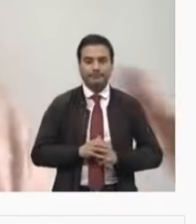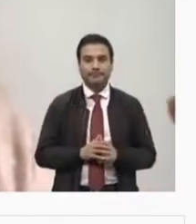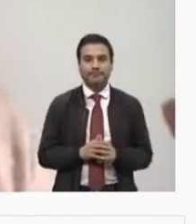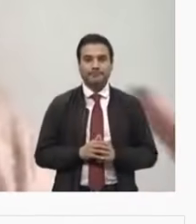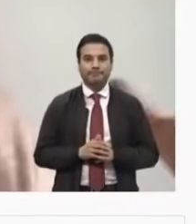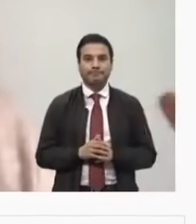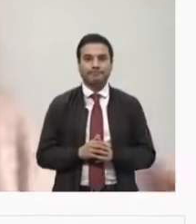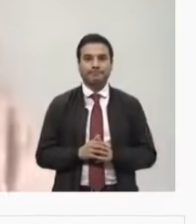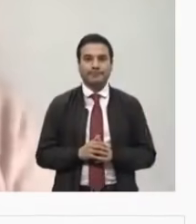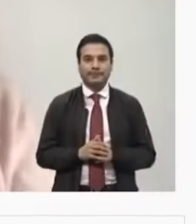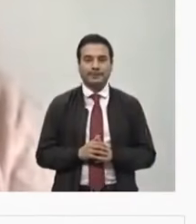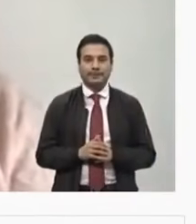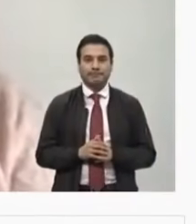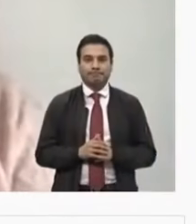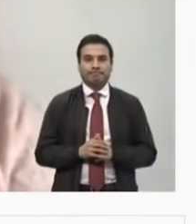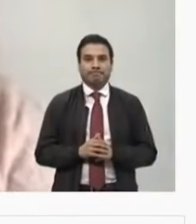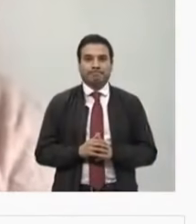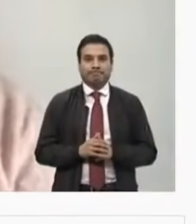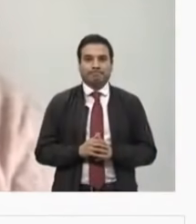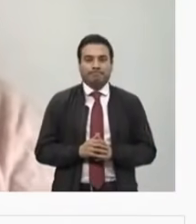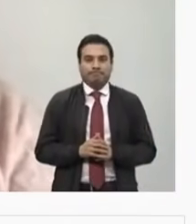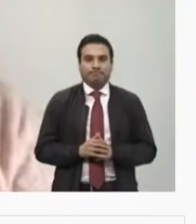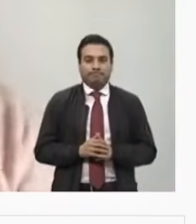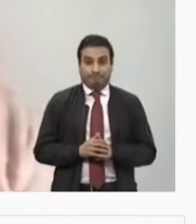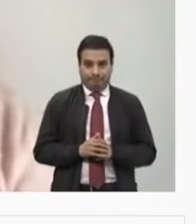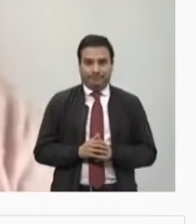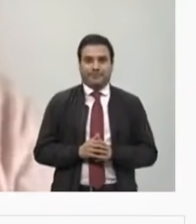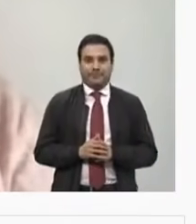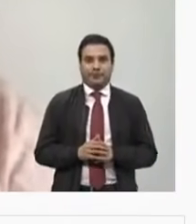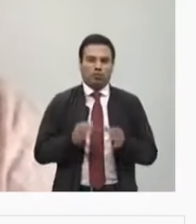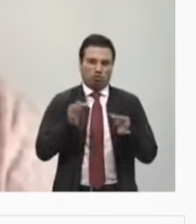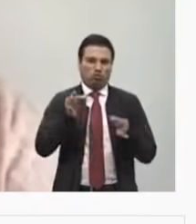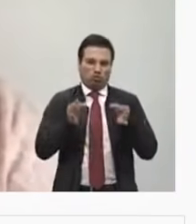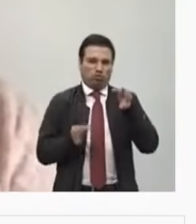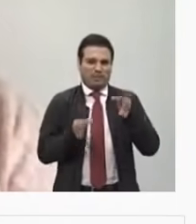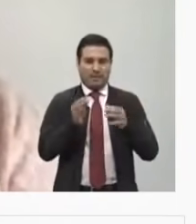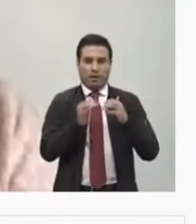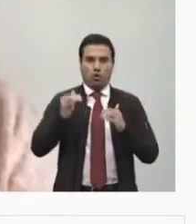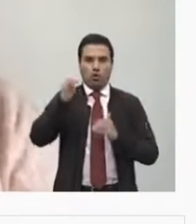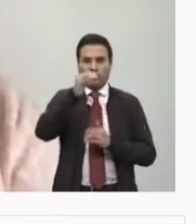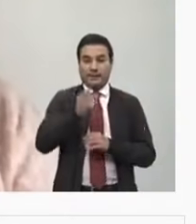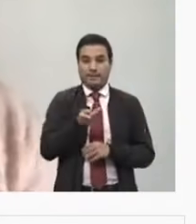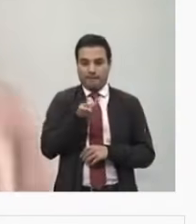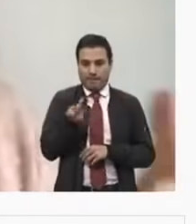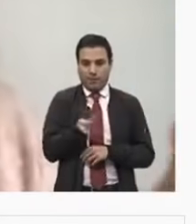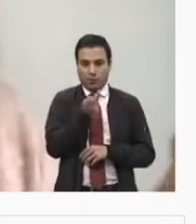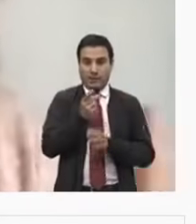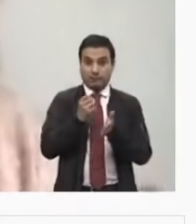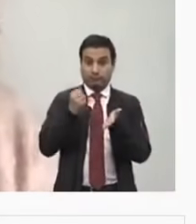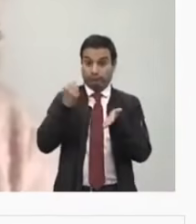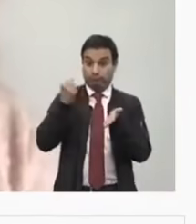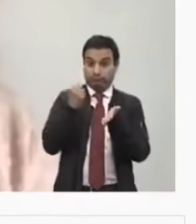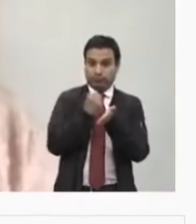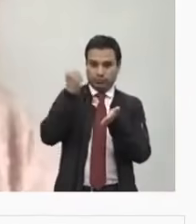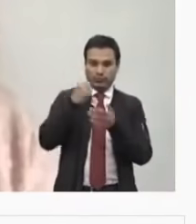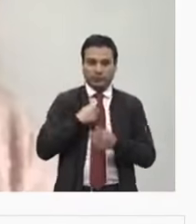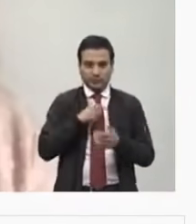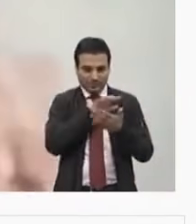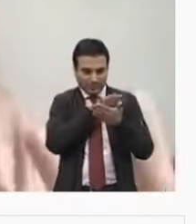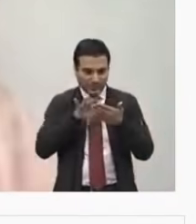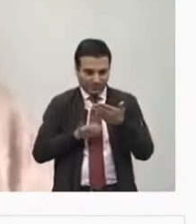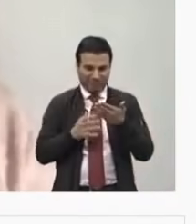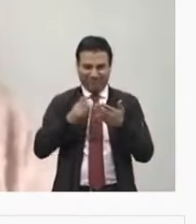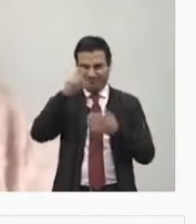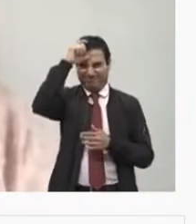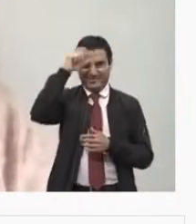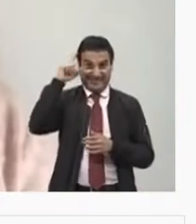como está redactada la pregunta que avaló la suprema corte de justicia de la nación es difícil de entenderlo y eso es